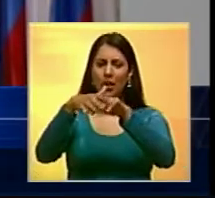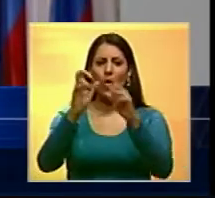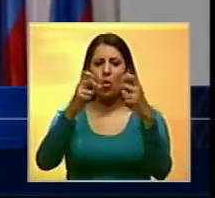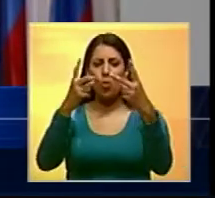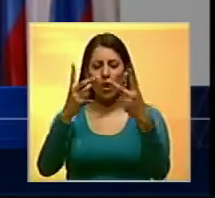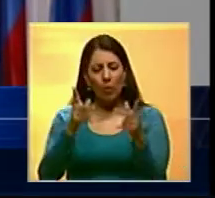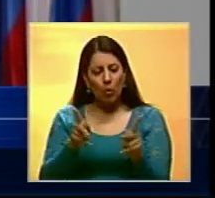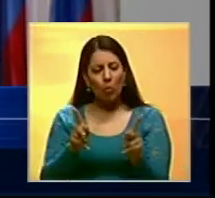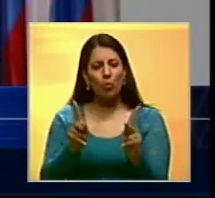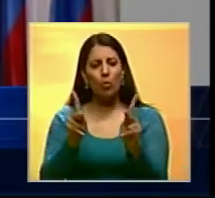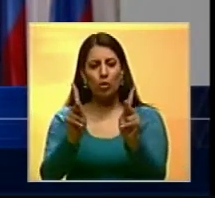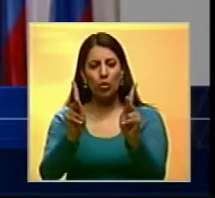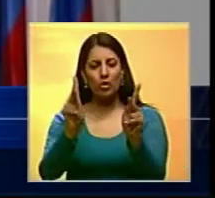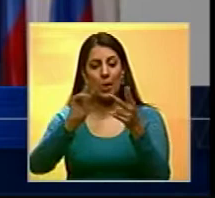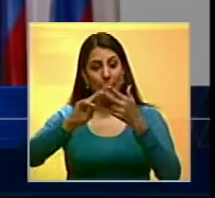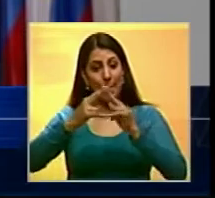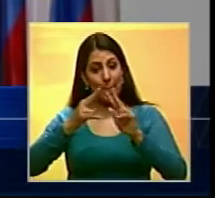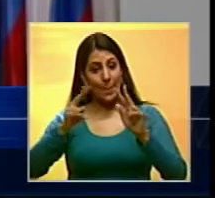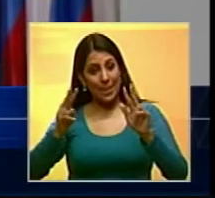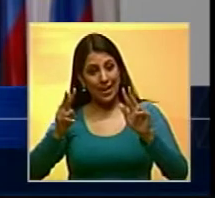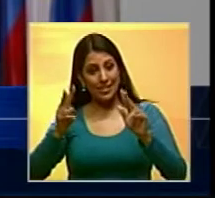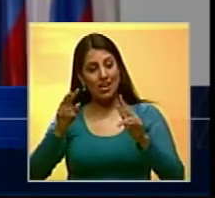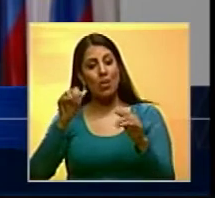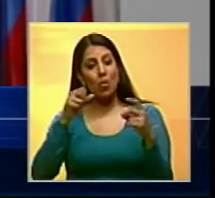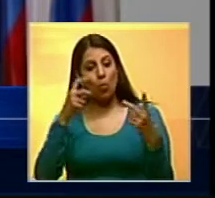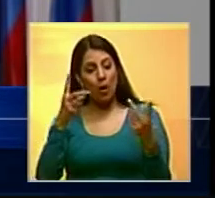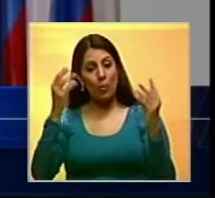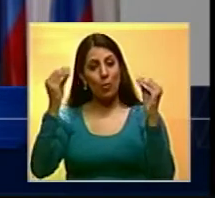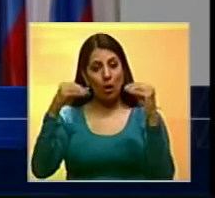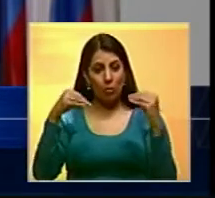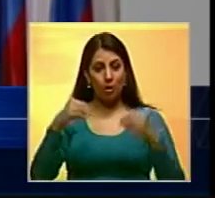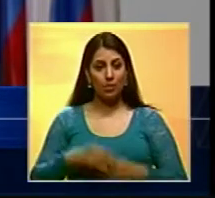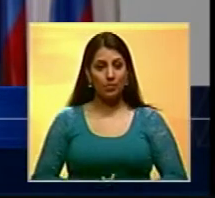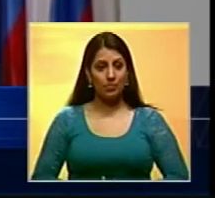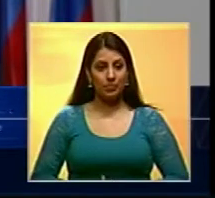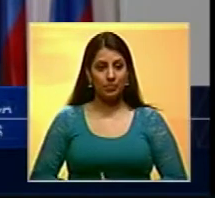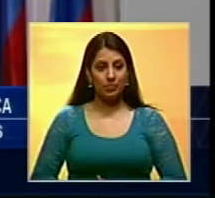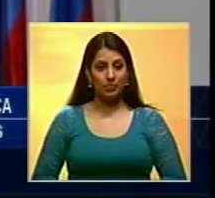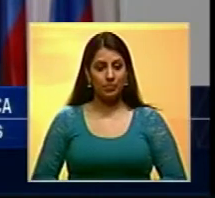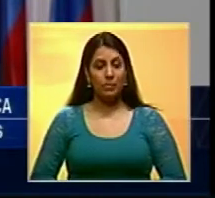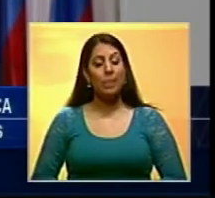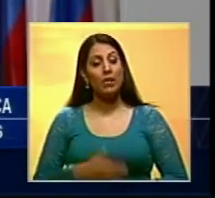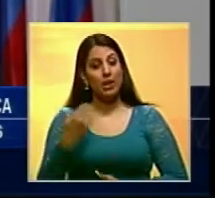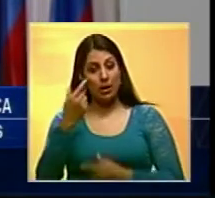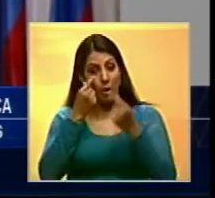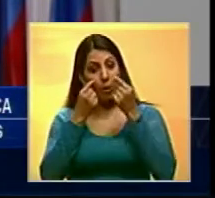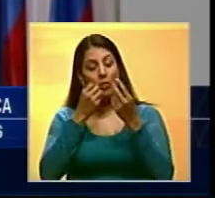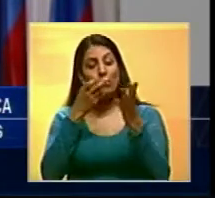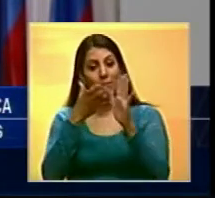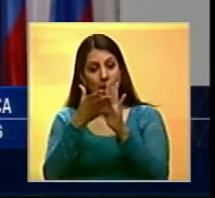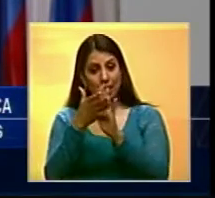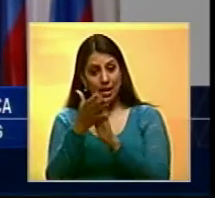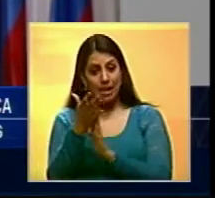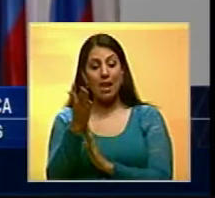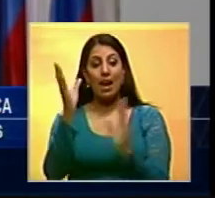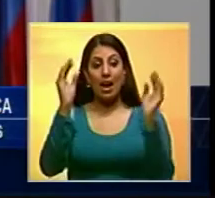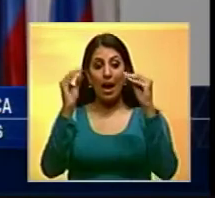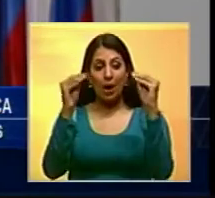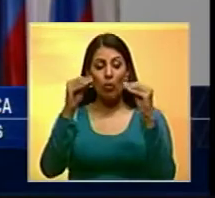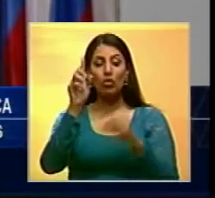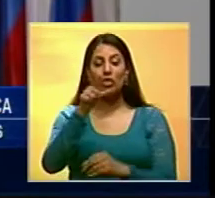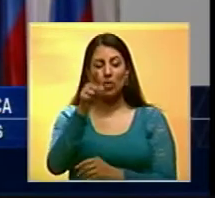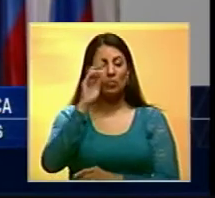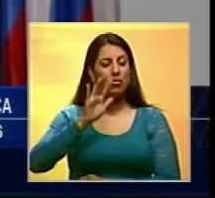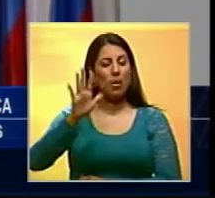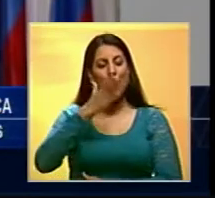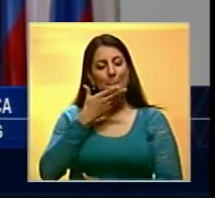una oportunidad a la paz con este nuevo acuerdo. El mandatario aseguró que el acuerdo es, a su